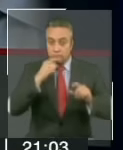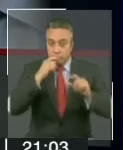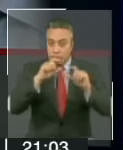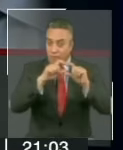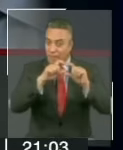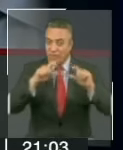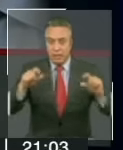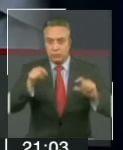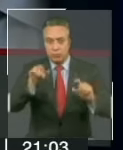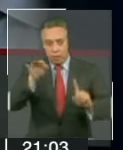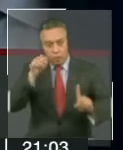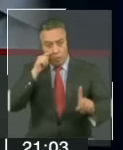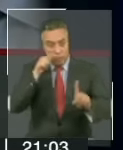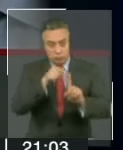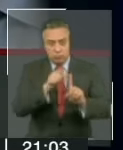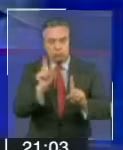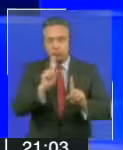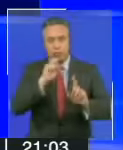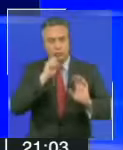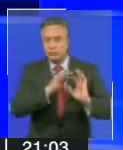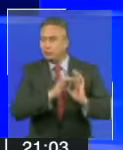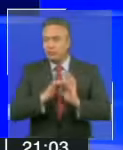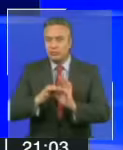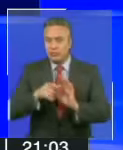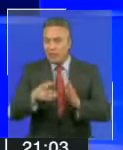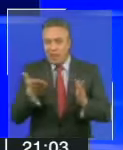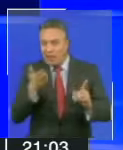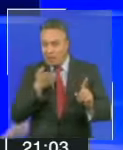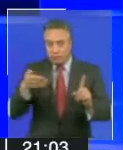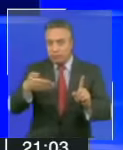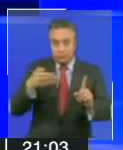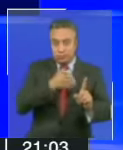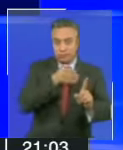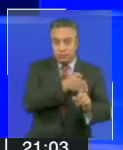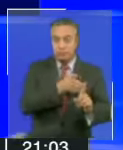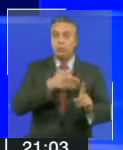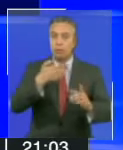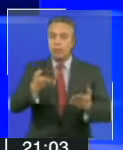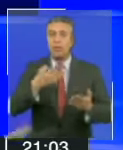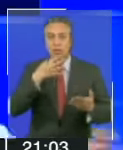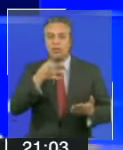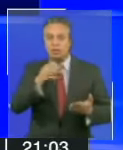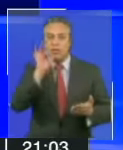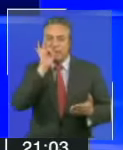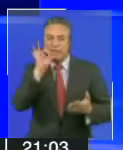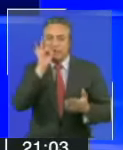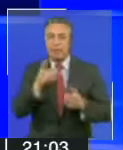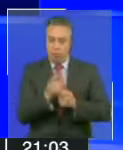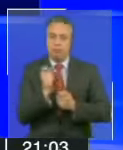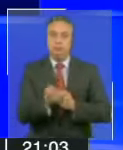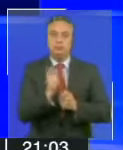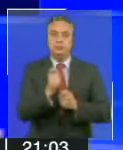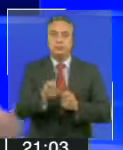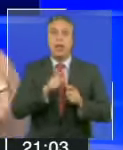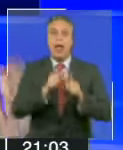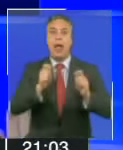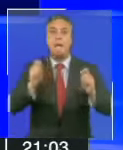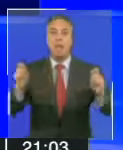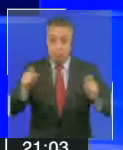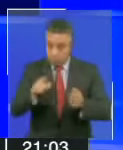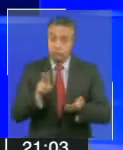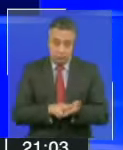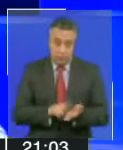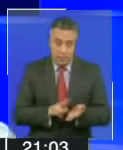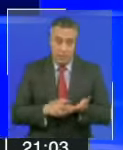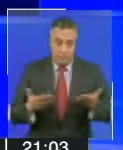no justifica los medios es contradictoria con decir después que los ricos financian las campañas, eso es cierto, y que él no tenía